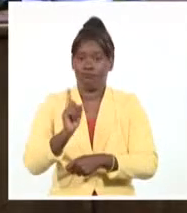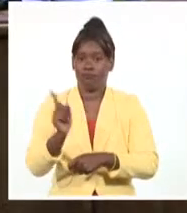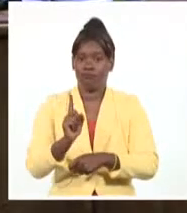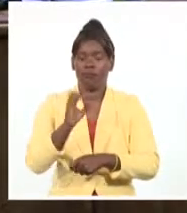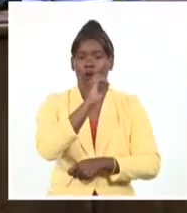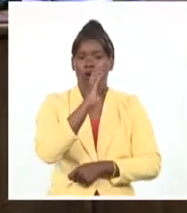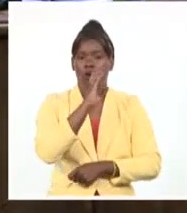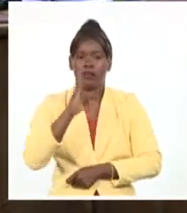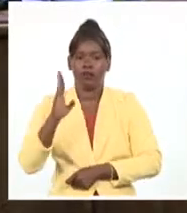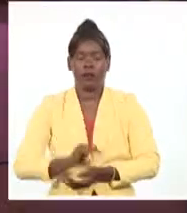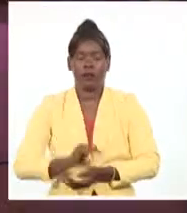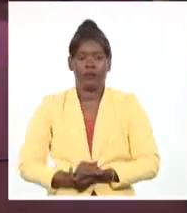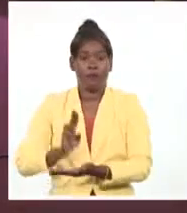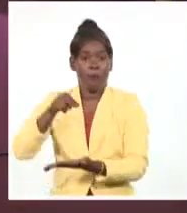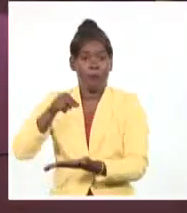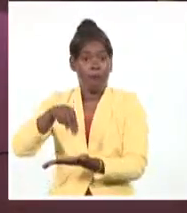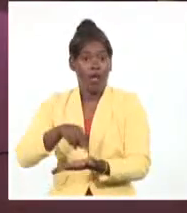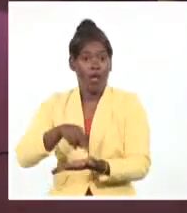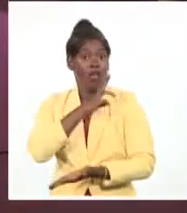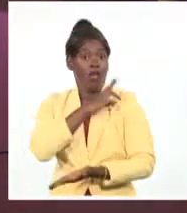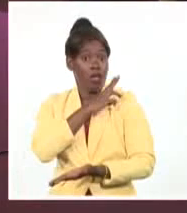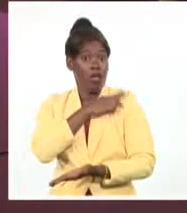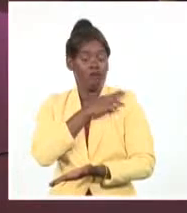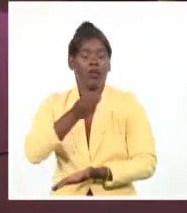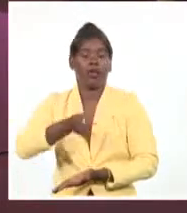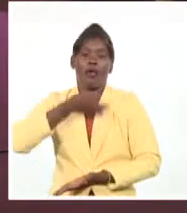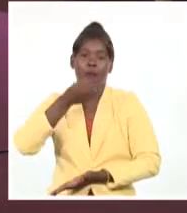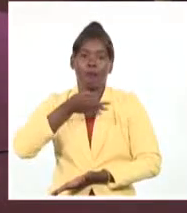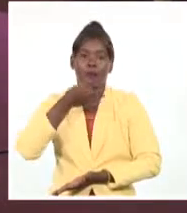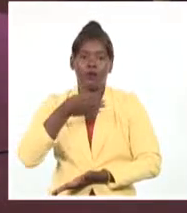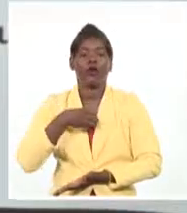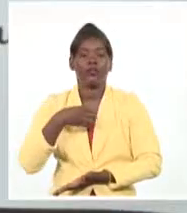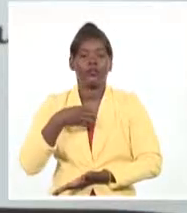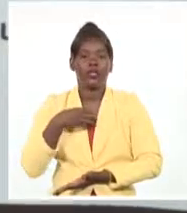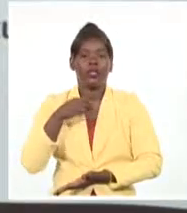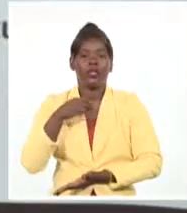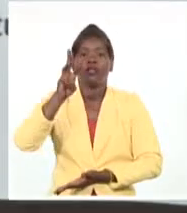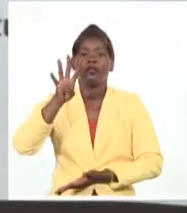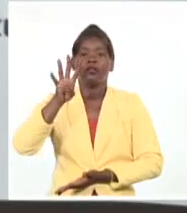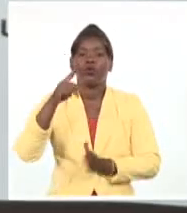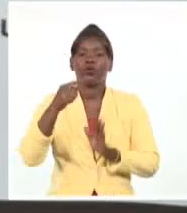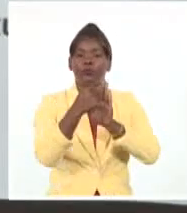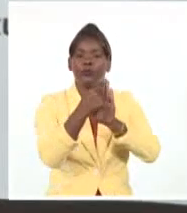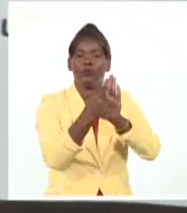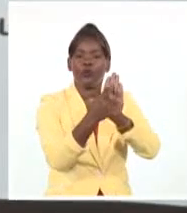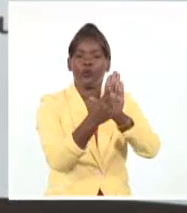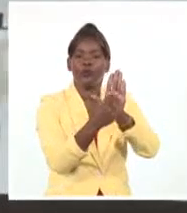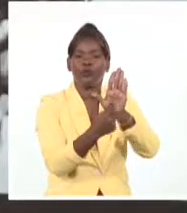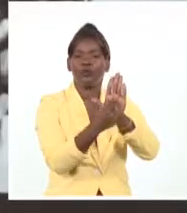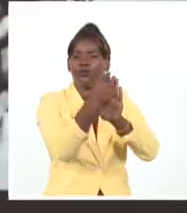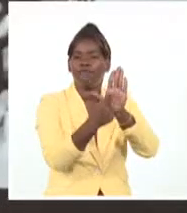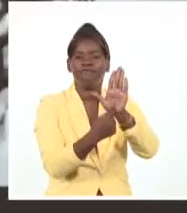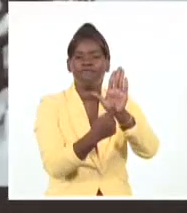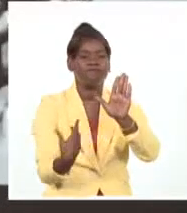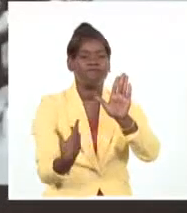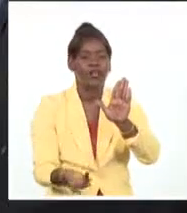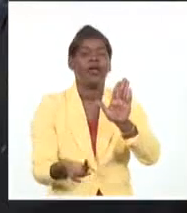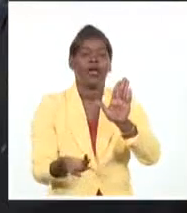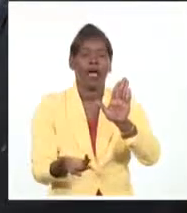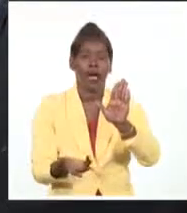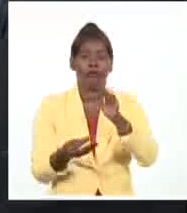las 34 líneas estratégicas de desarrollo que incluyen no solo la parte productiva, sino también la espiritualidad y la identidad